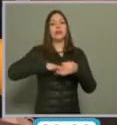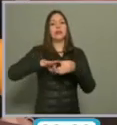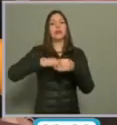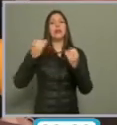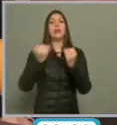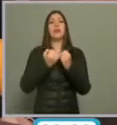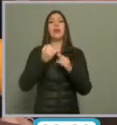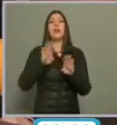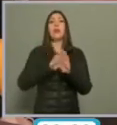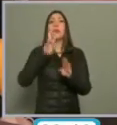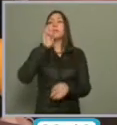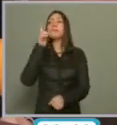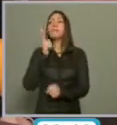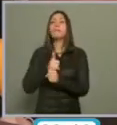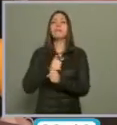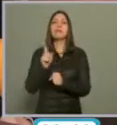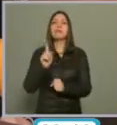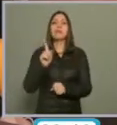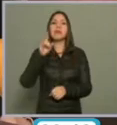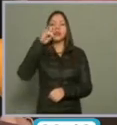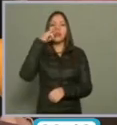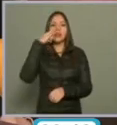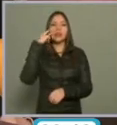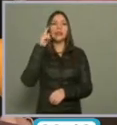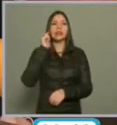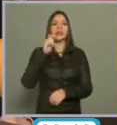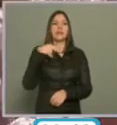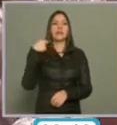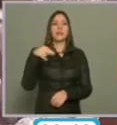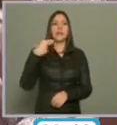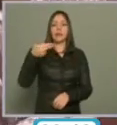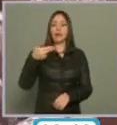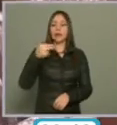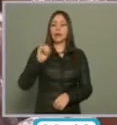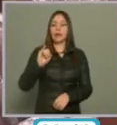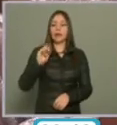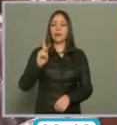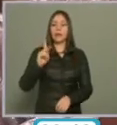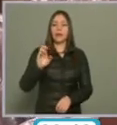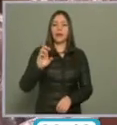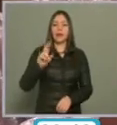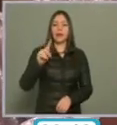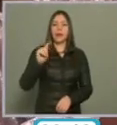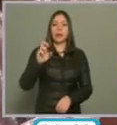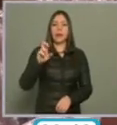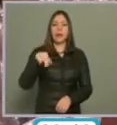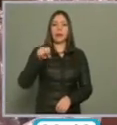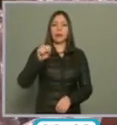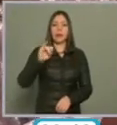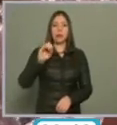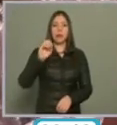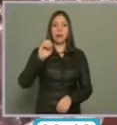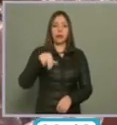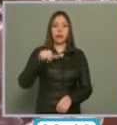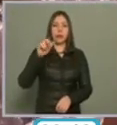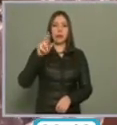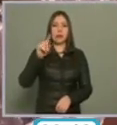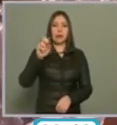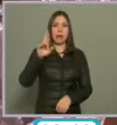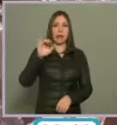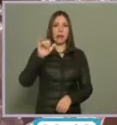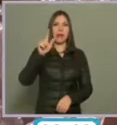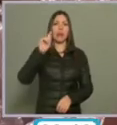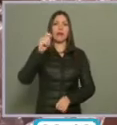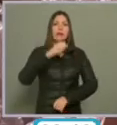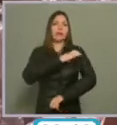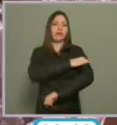hipertensión? hipertensión? Que se le conoce principalmente como el asesino silencioso. Exactamente. La hipertensión arterial es el aumento de la presión arterial